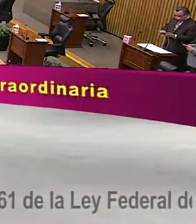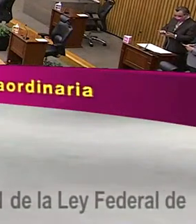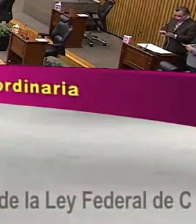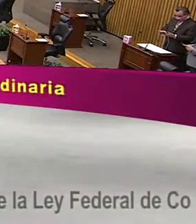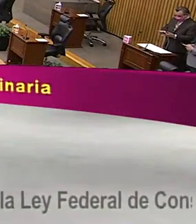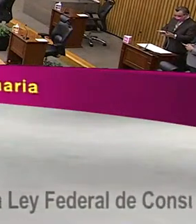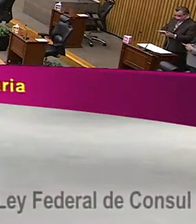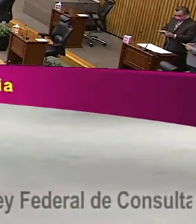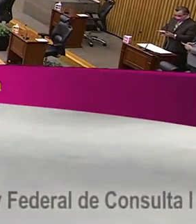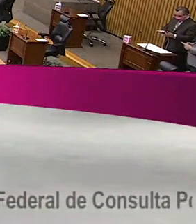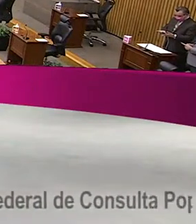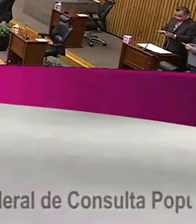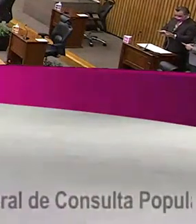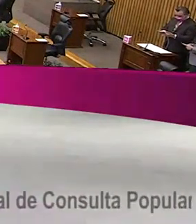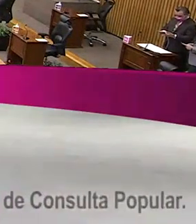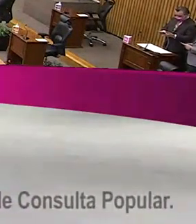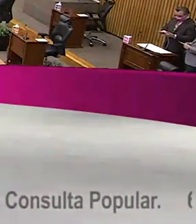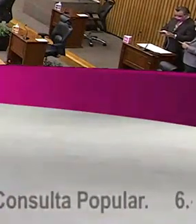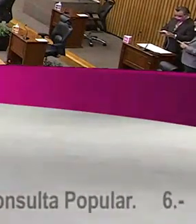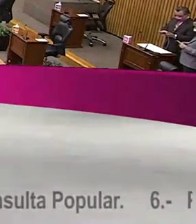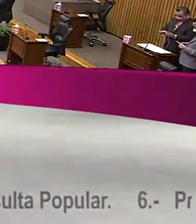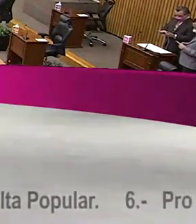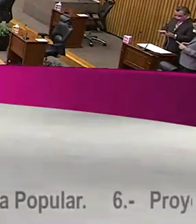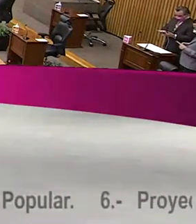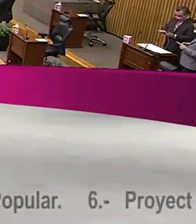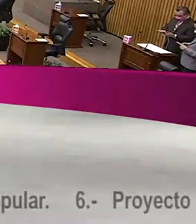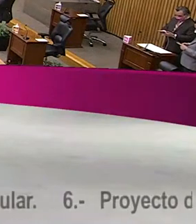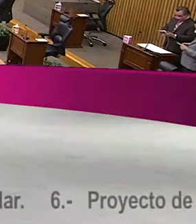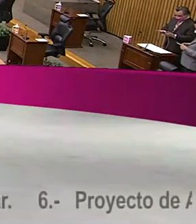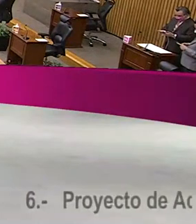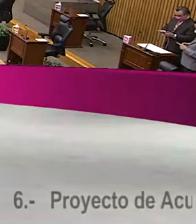no entiendo i